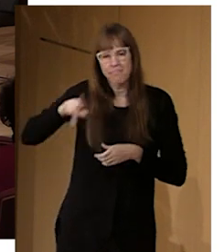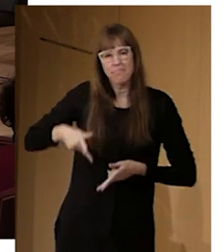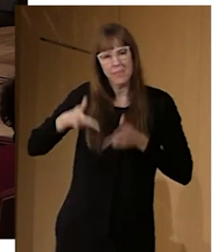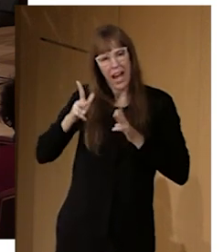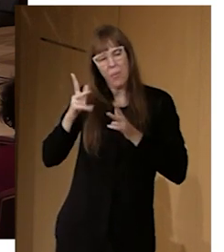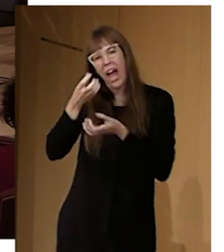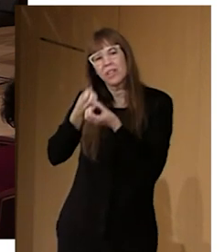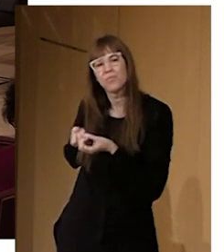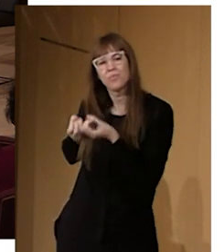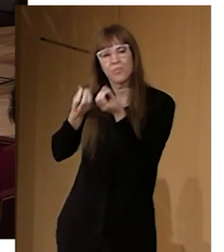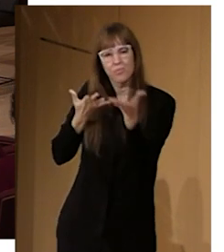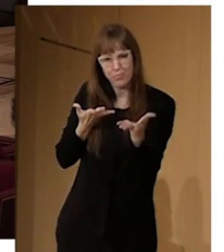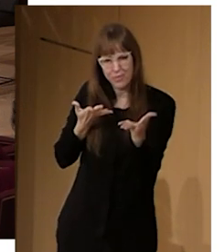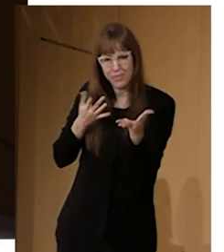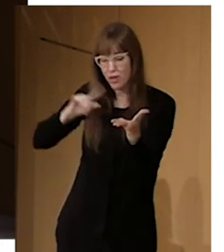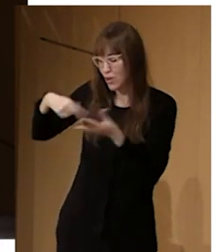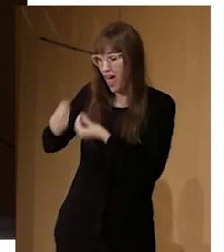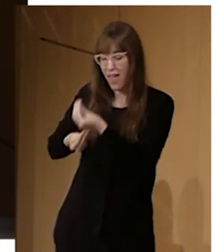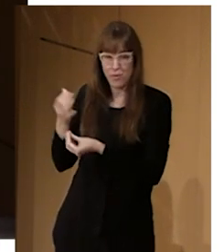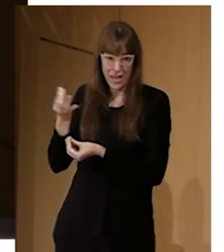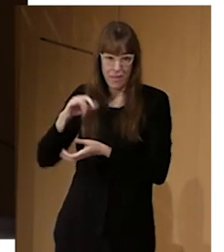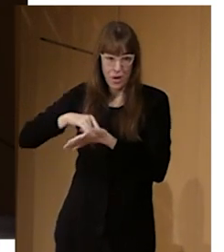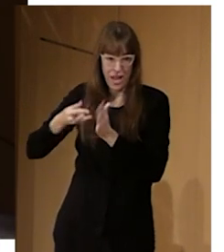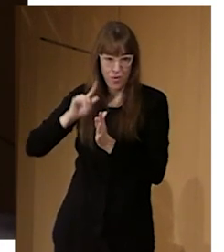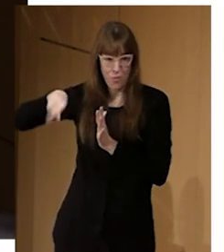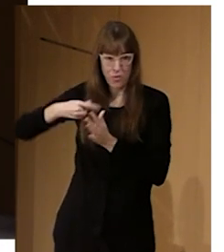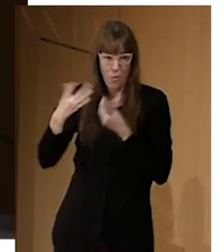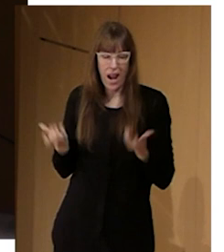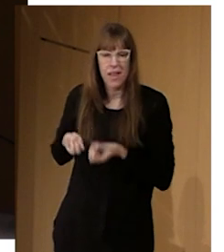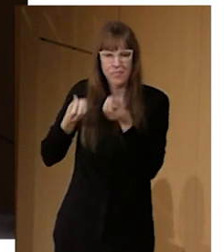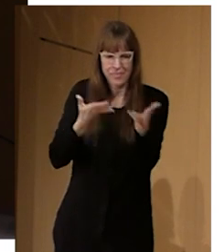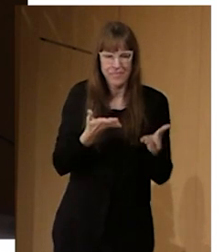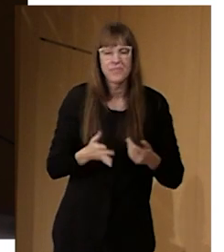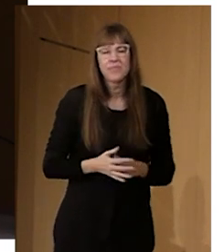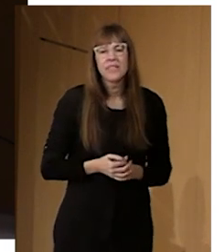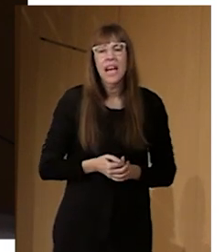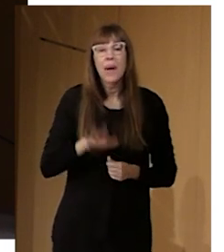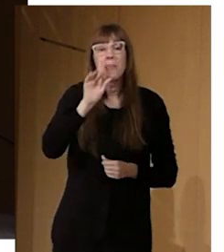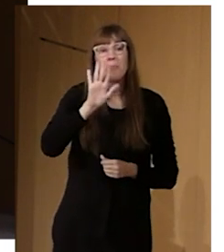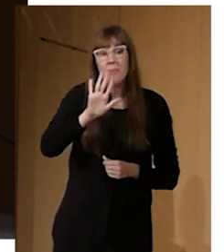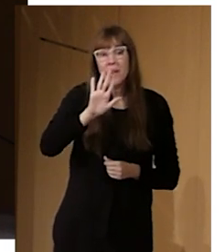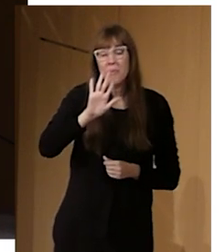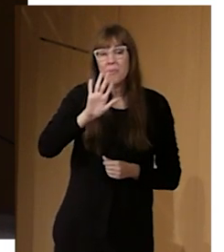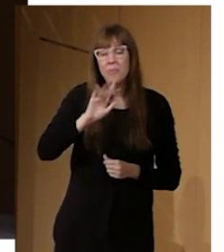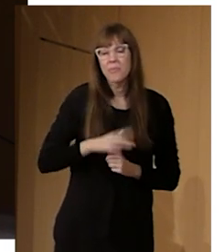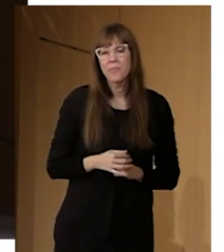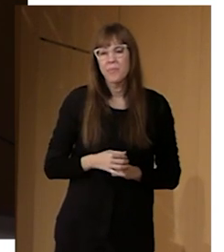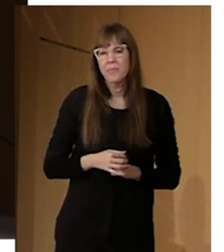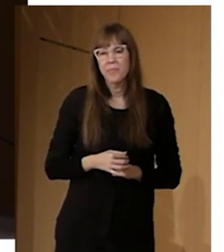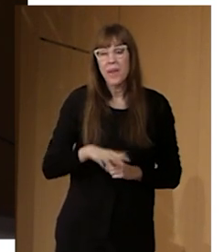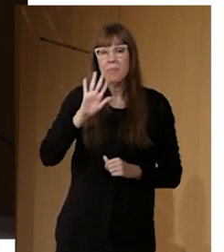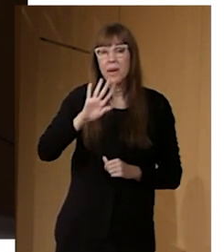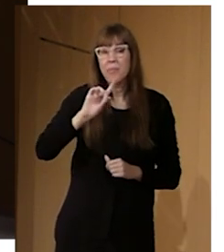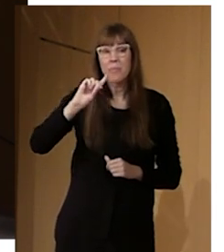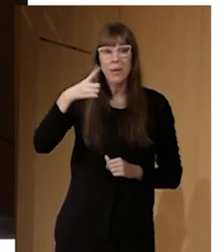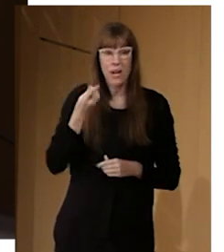hacemos pero me vais a permitir que bueno que nos presentemos de que nos